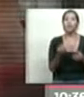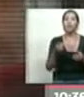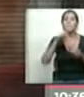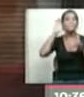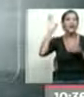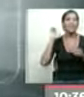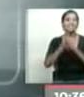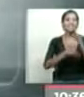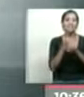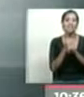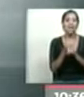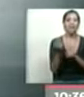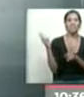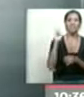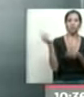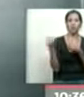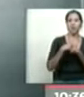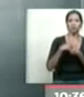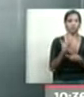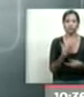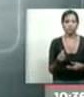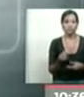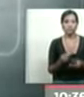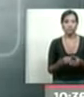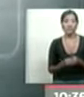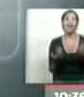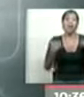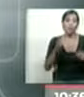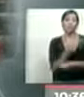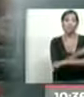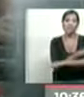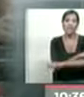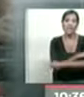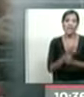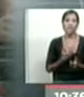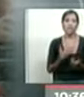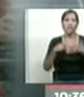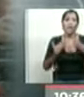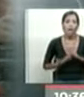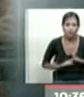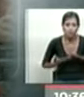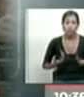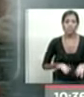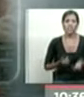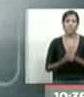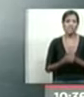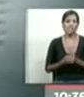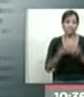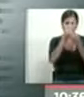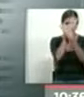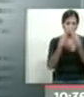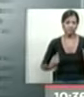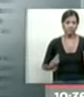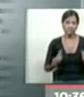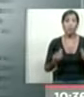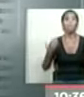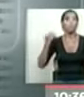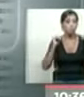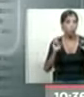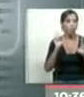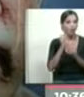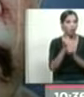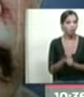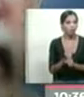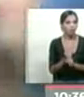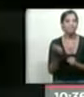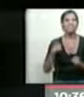a Venezuela. Aunque la derecha esté desgastada y desacreditada por ahora, seguirá teniendo cartas bajo